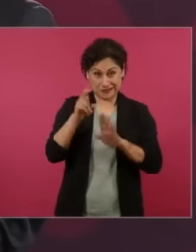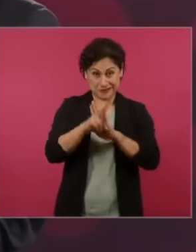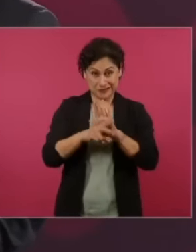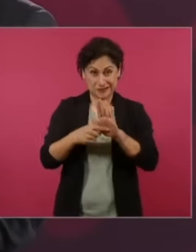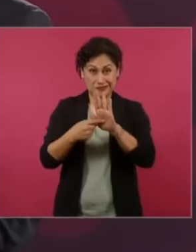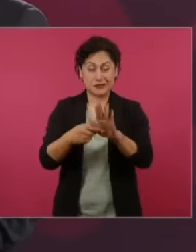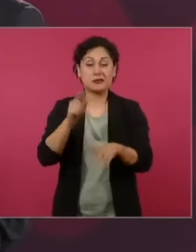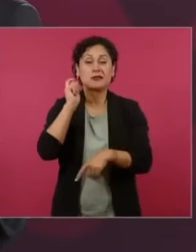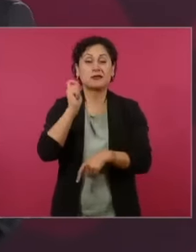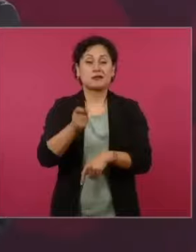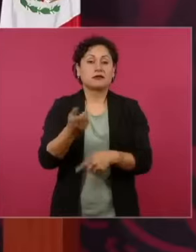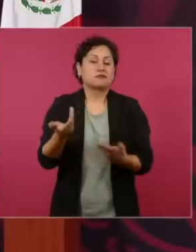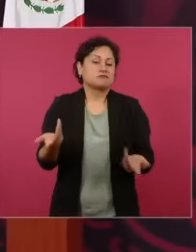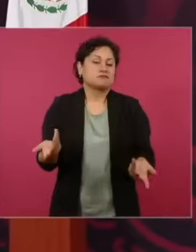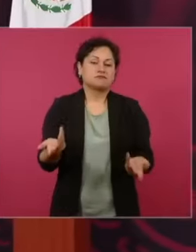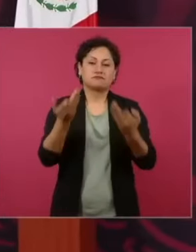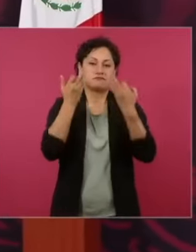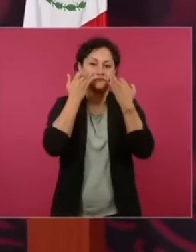cómo